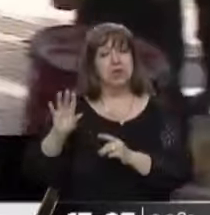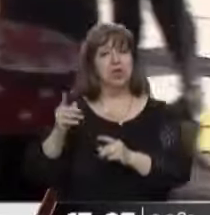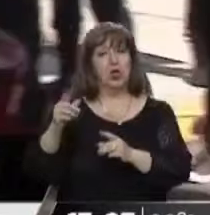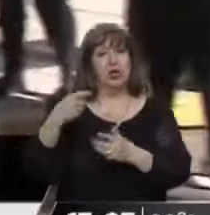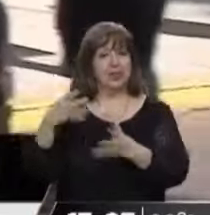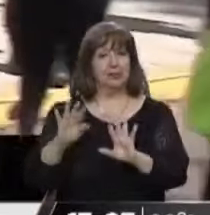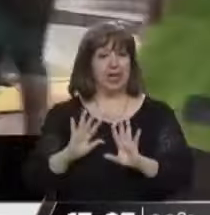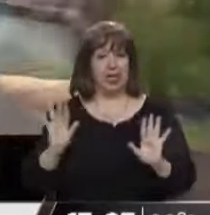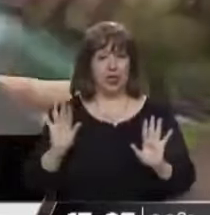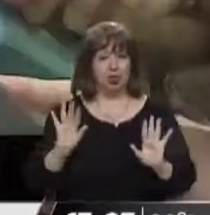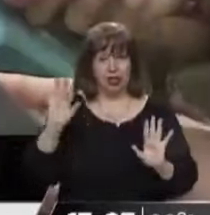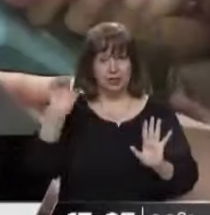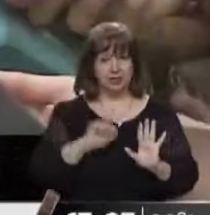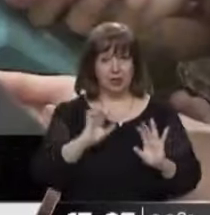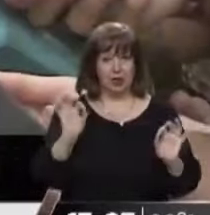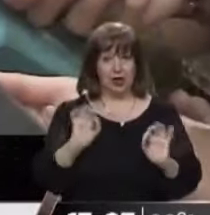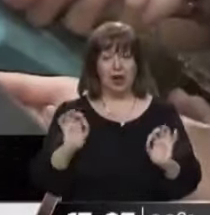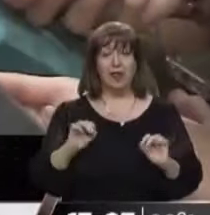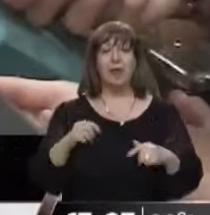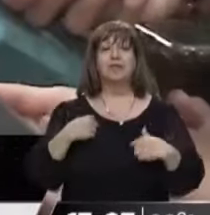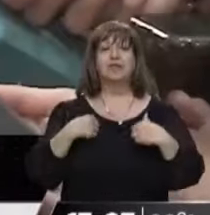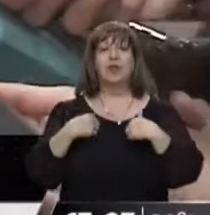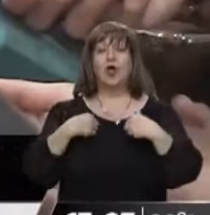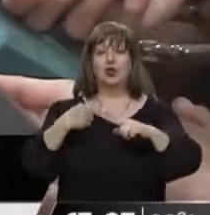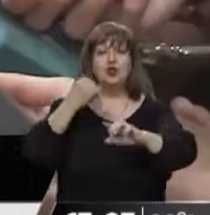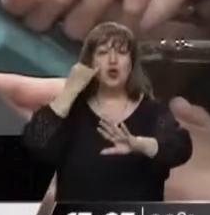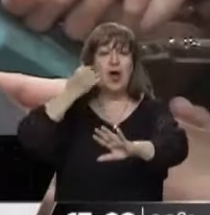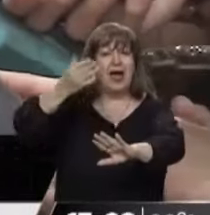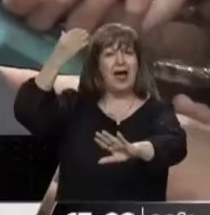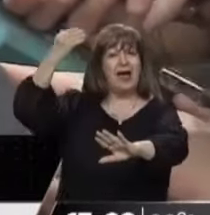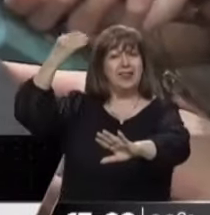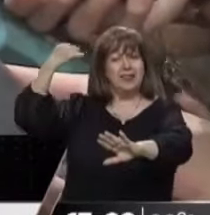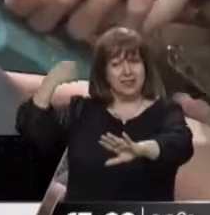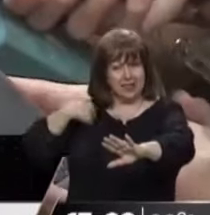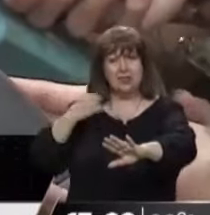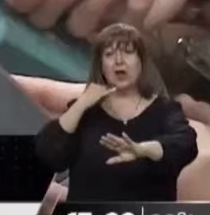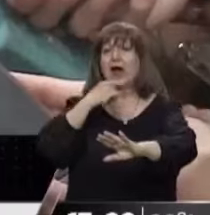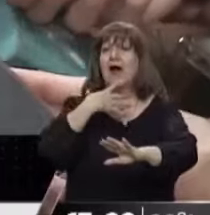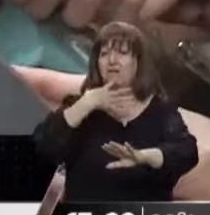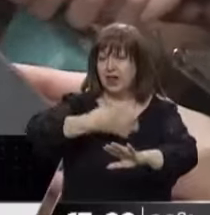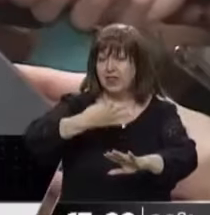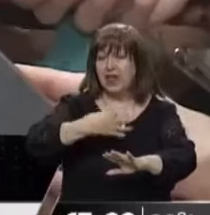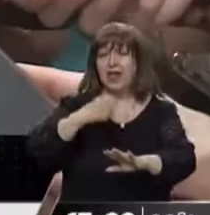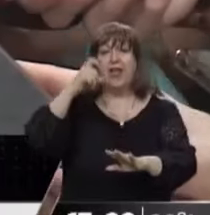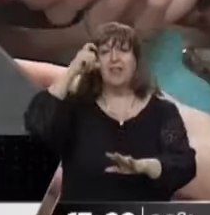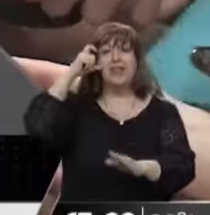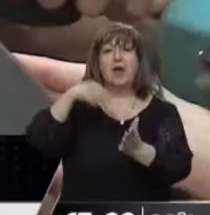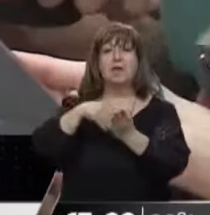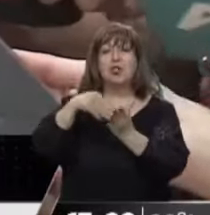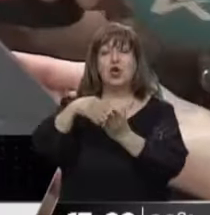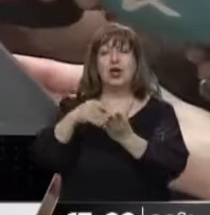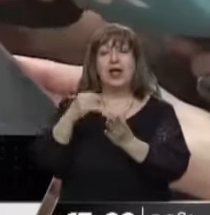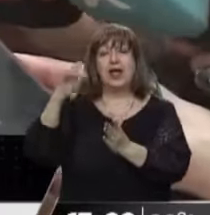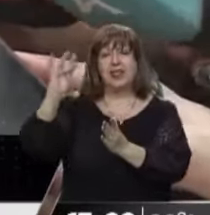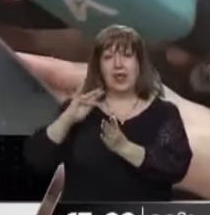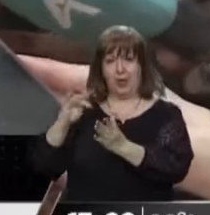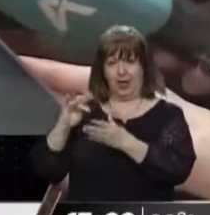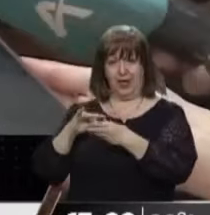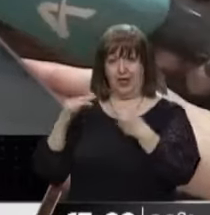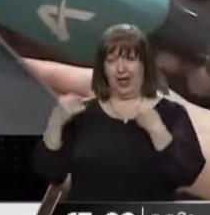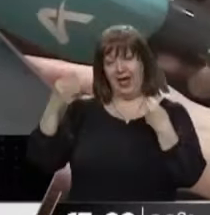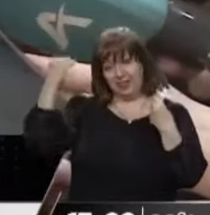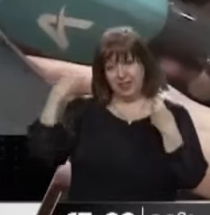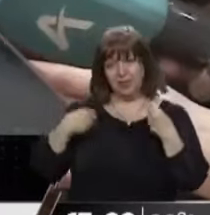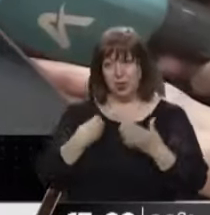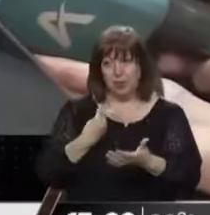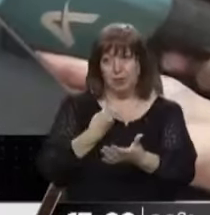Yo recibí la intendencia con más de 100 millones de pesos negativos, en ese momento que estamos hablando en 2015, con 10 millones en rojo en el banco. Y Carlos Nofala acá recién